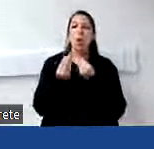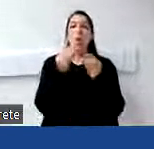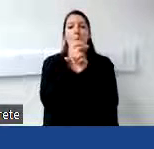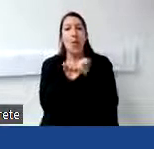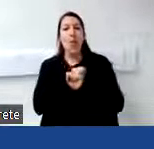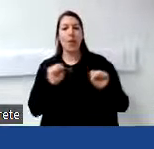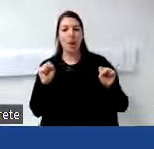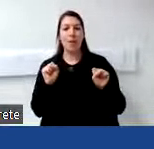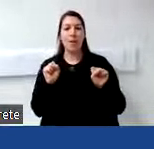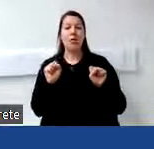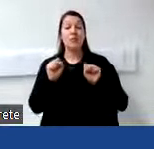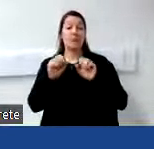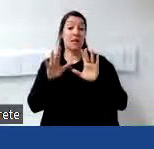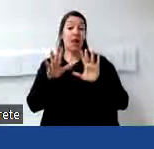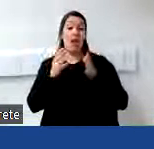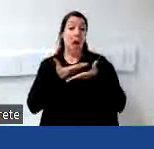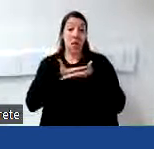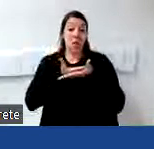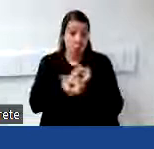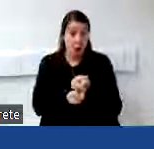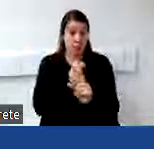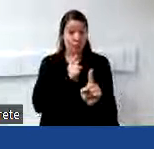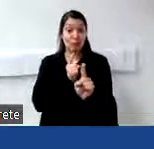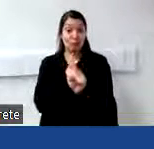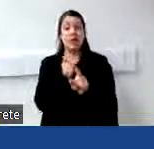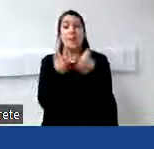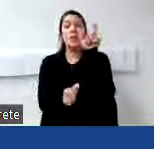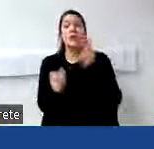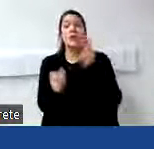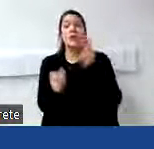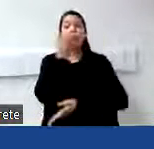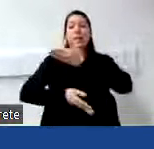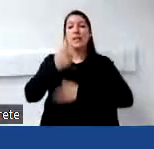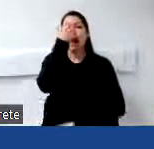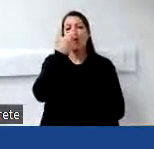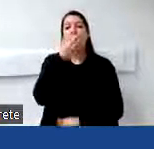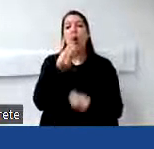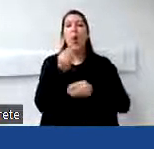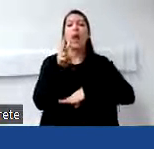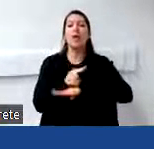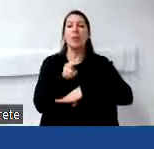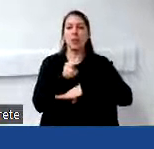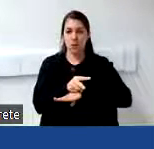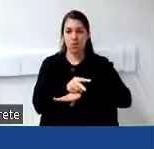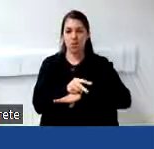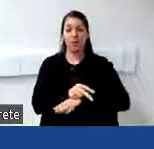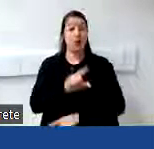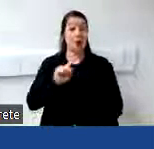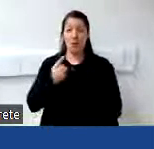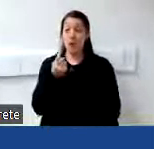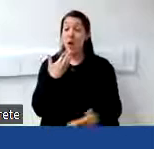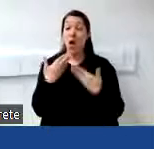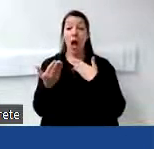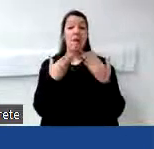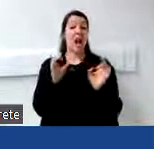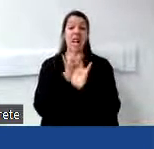podemos abordar a una persona con discapacidad visual? ¿Qué recomendaciones tenemos que tener en cuenta? Primero, conversar con claridad